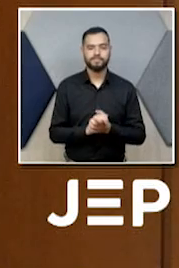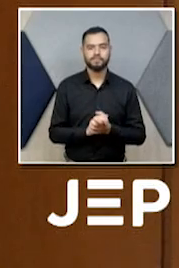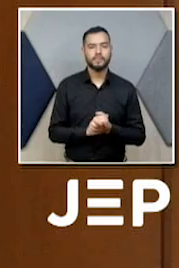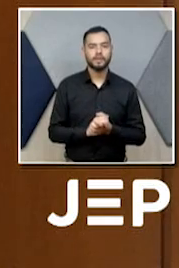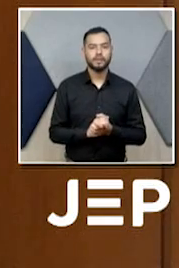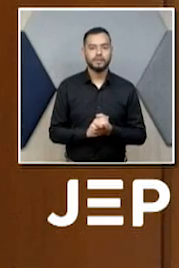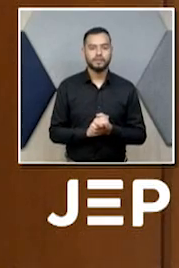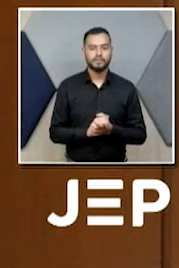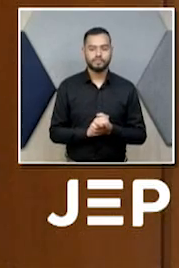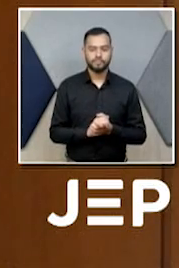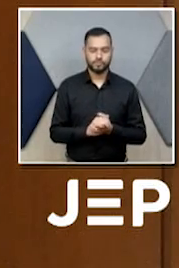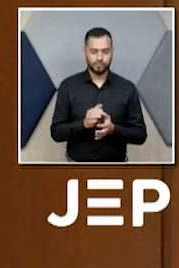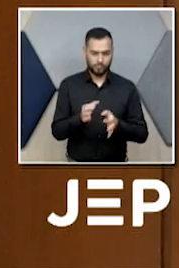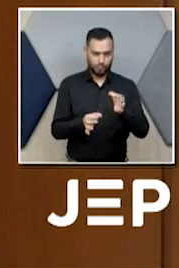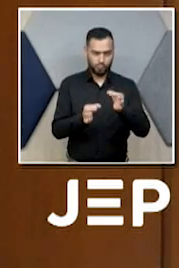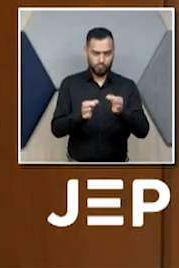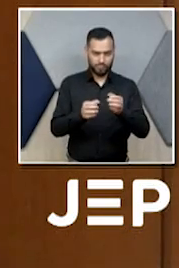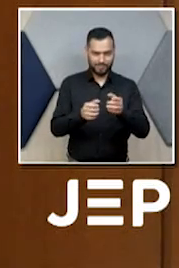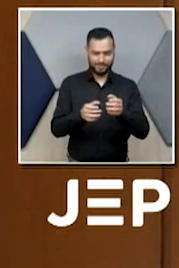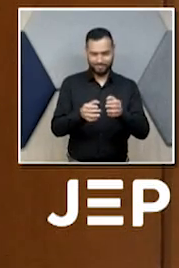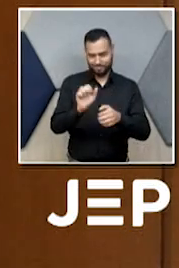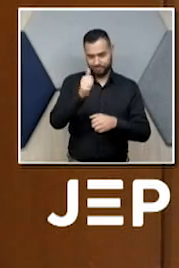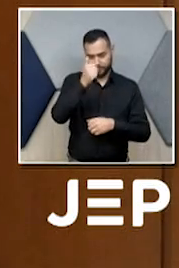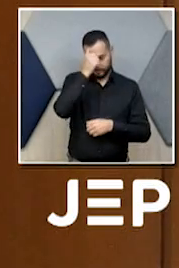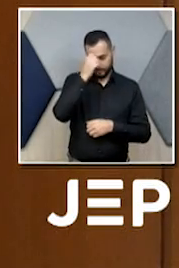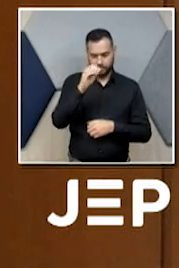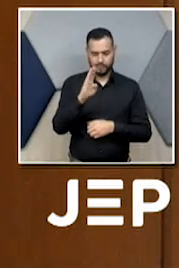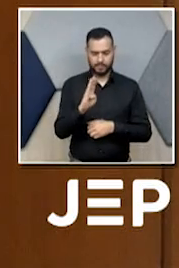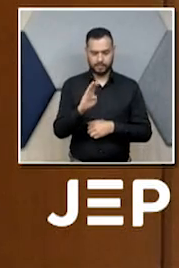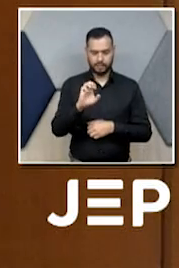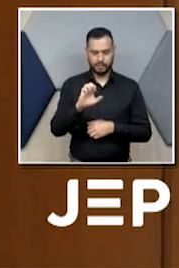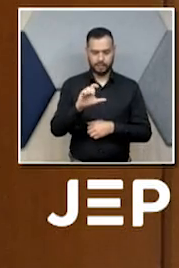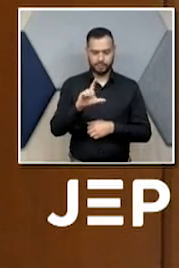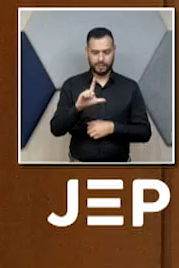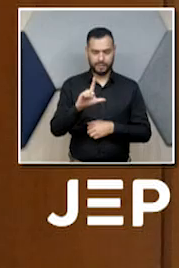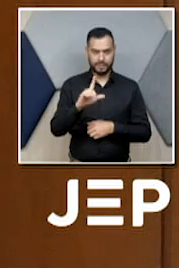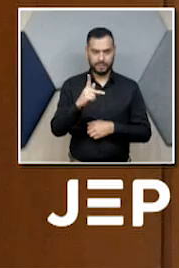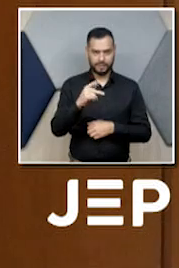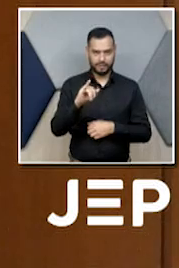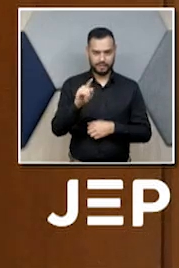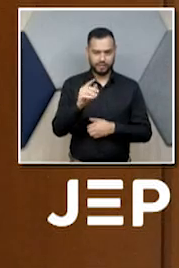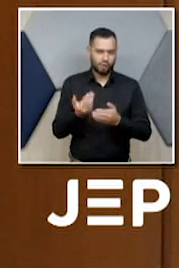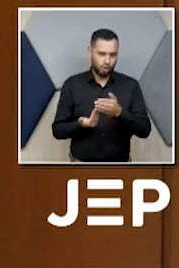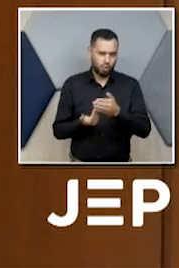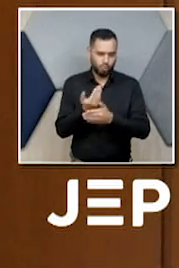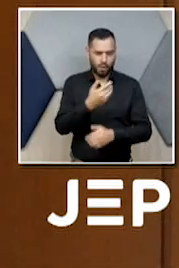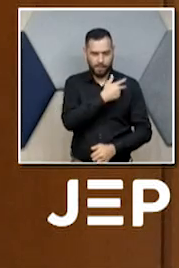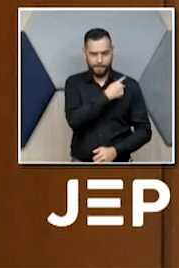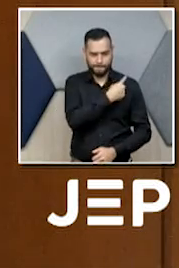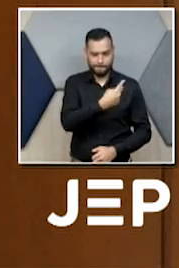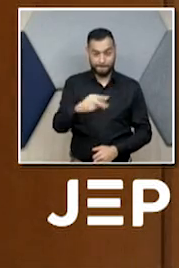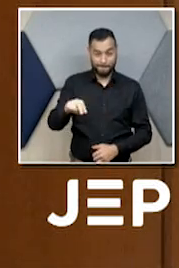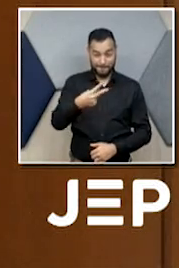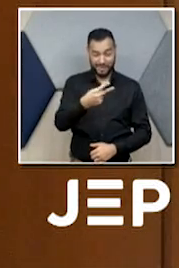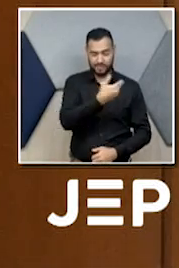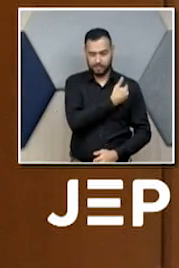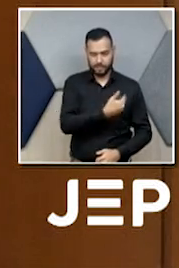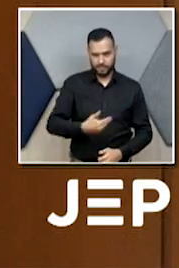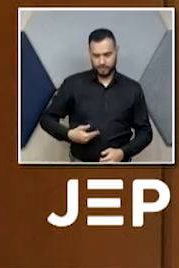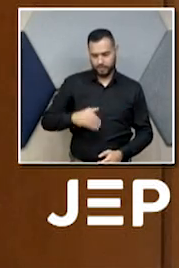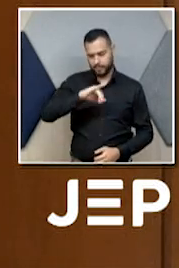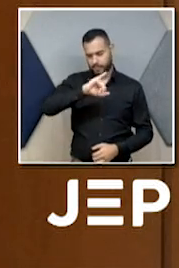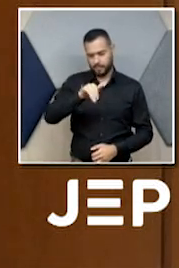magistrada Belkis Florentina Izquierdo Torres, nueva vicepresidenta de la Jurisdicción Especial para la Paz,